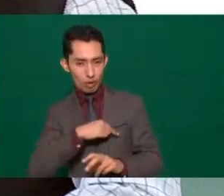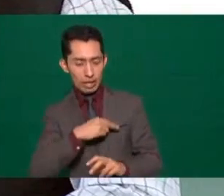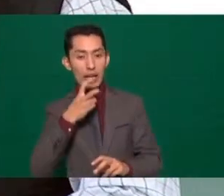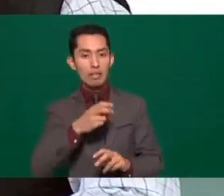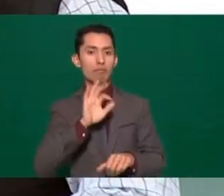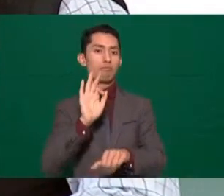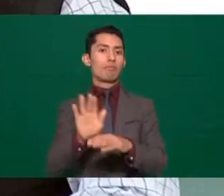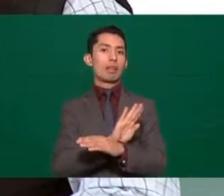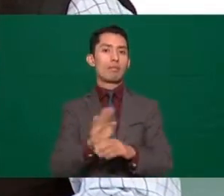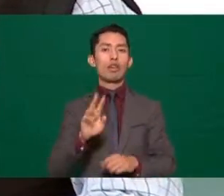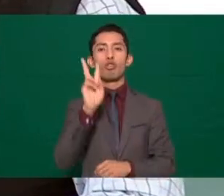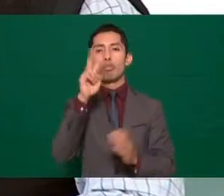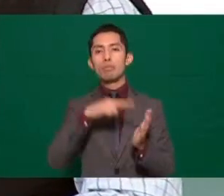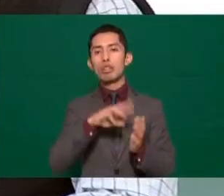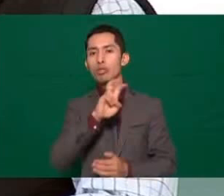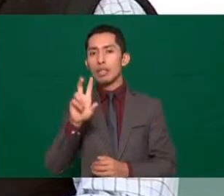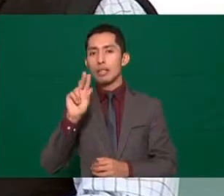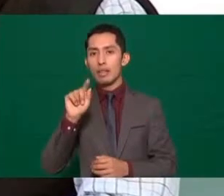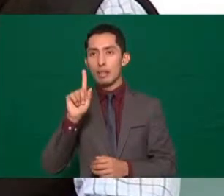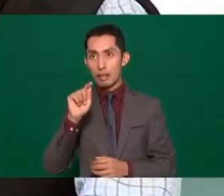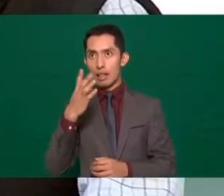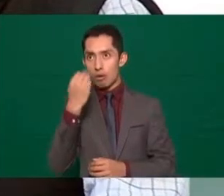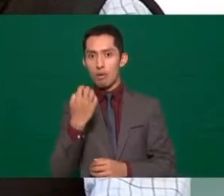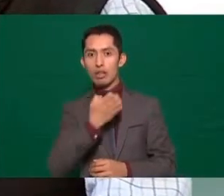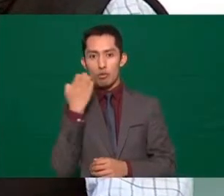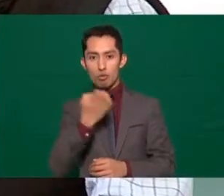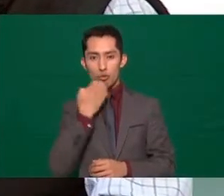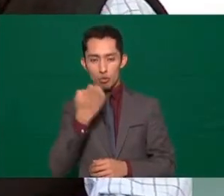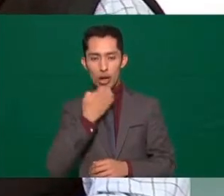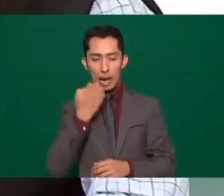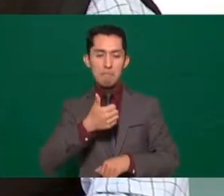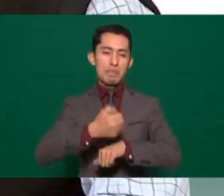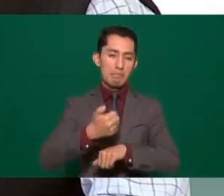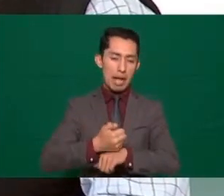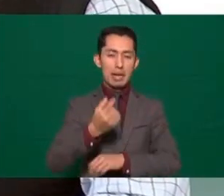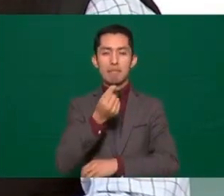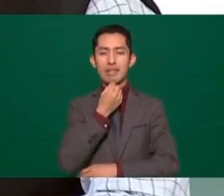beneficien 2.279 escuelas de educación básica